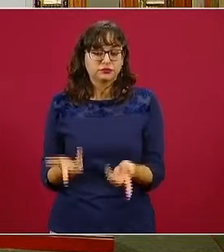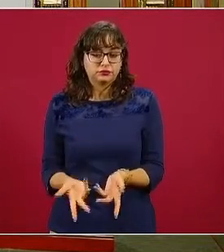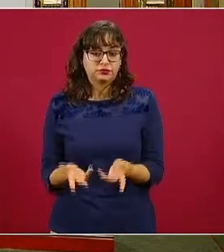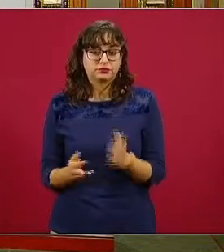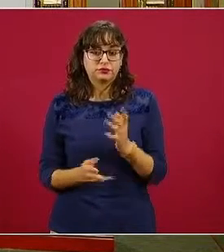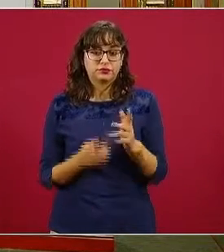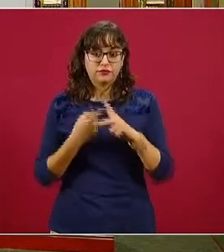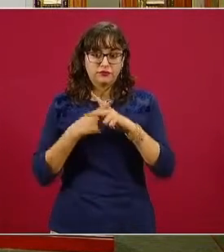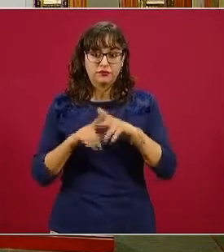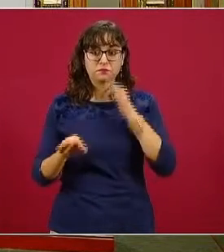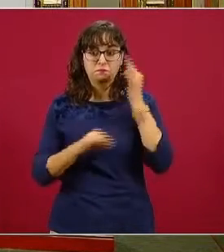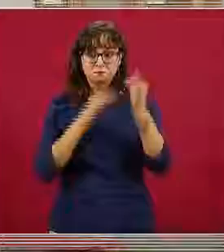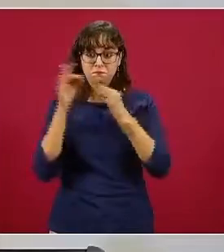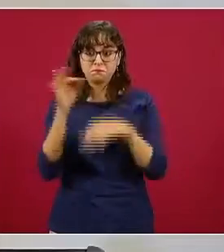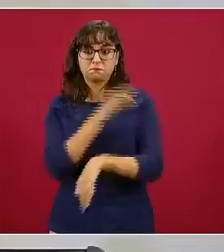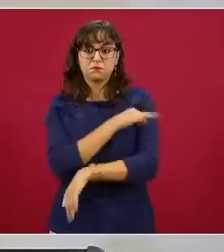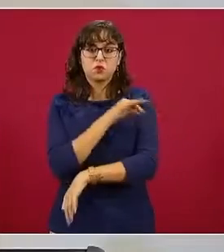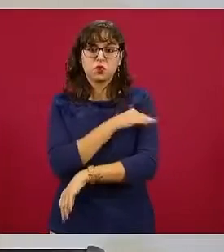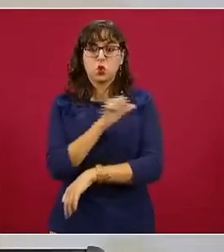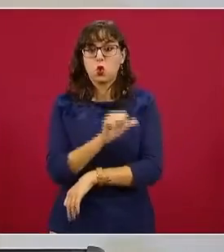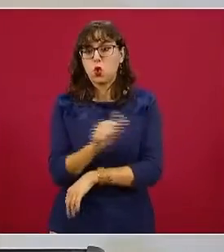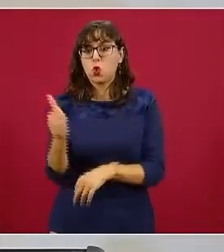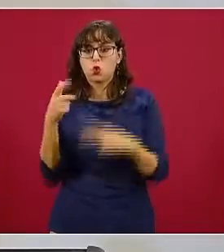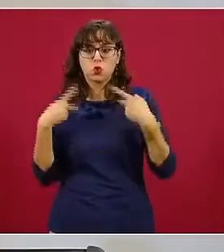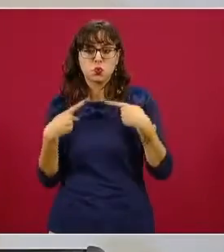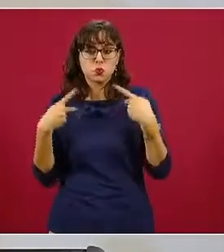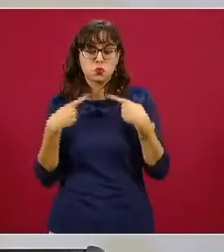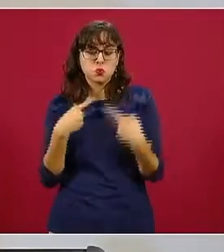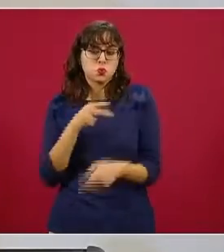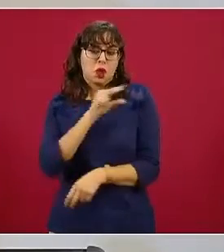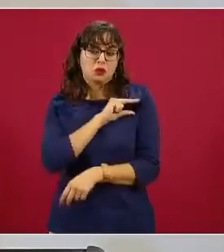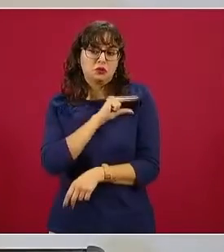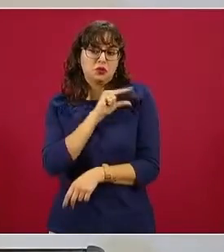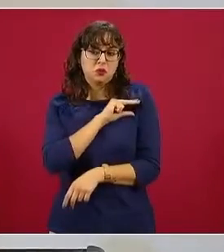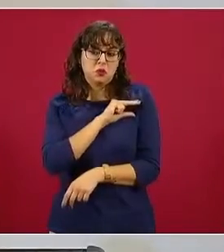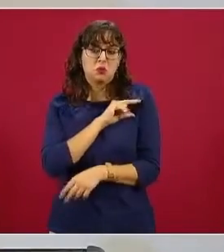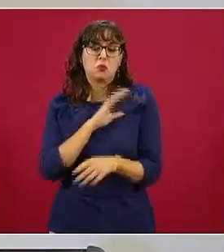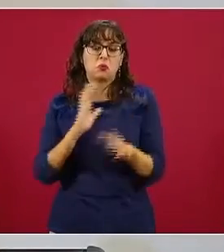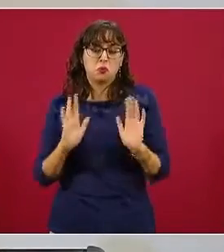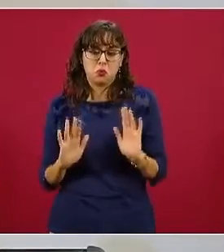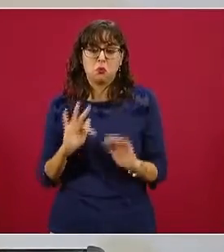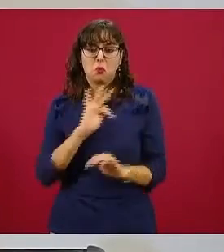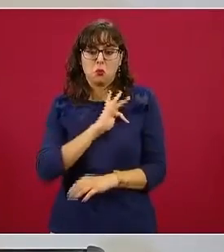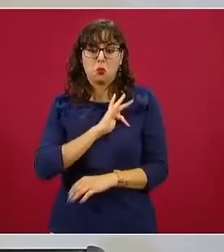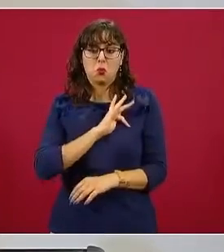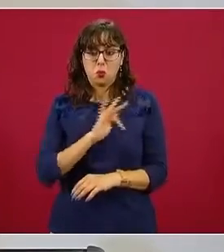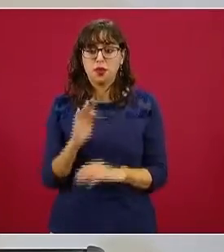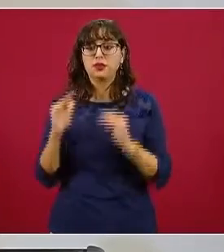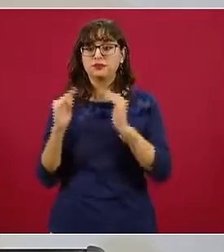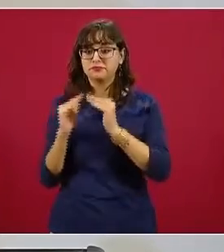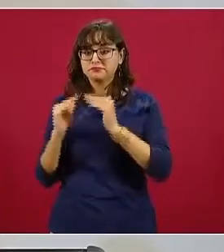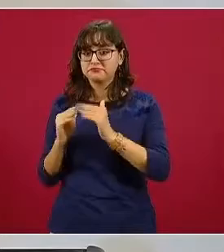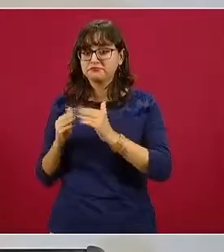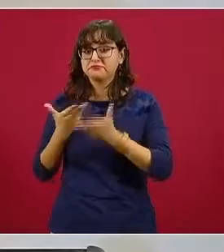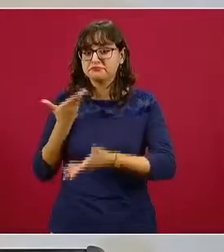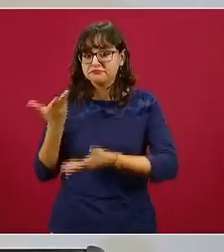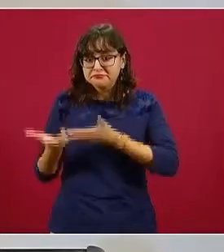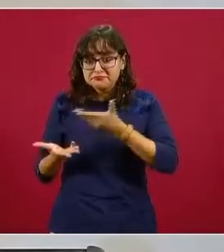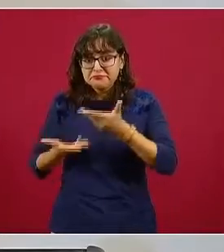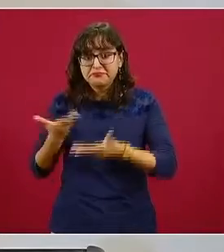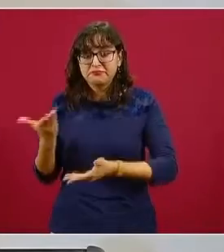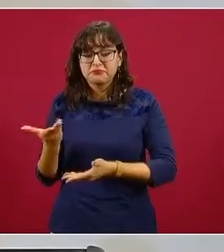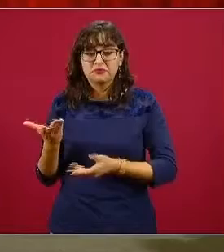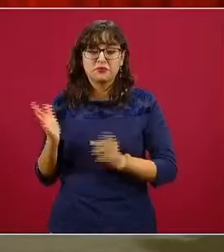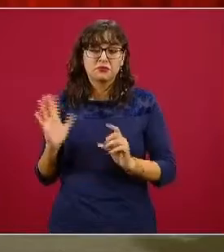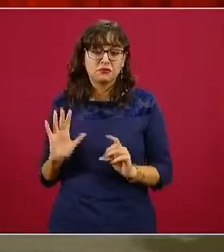la jornada, otros proveedores que son independientes de la Secretaría de Salud que tal vez posiblemente pasen casa por casa ofreciendo y